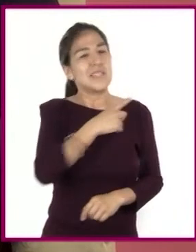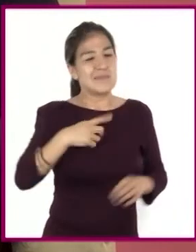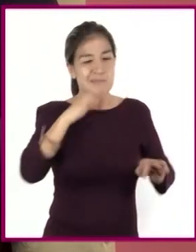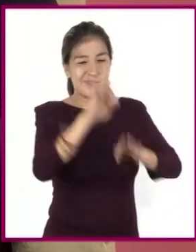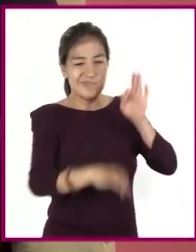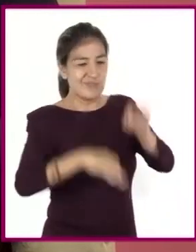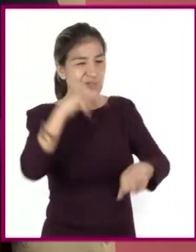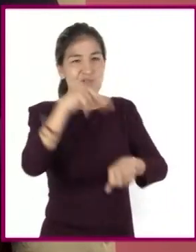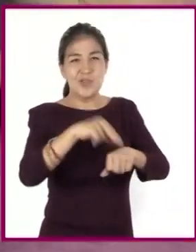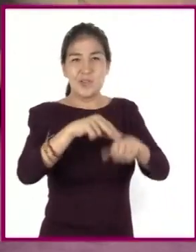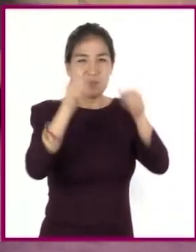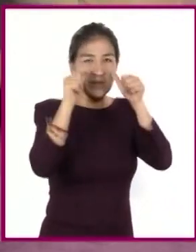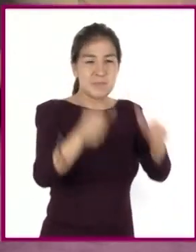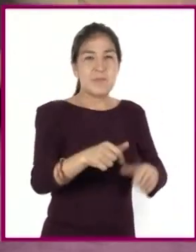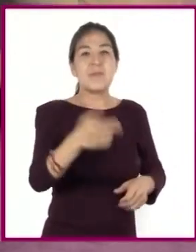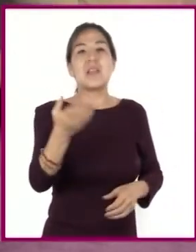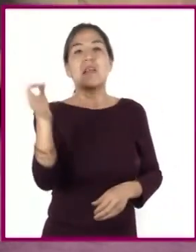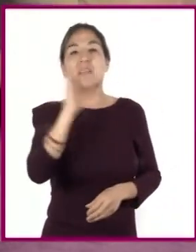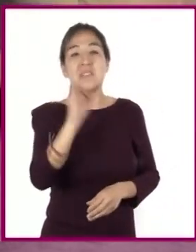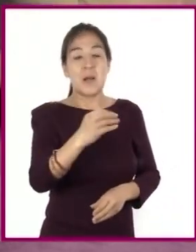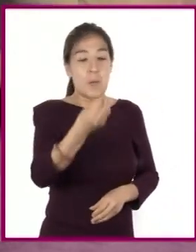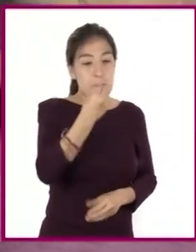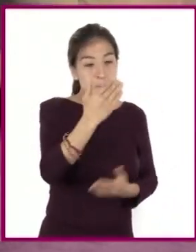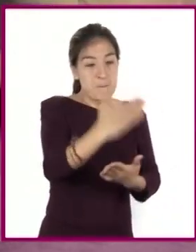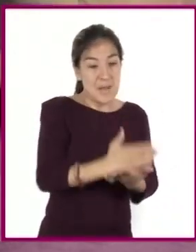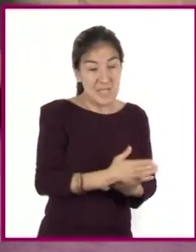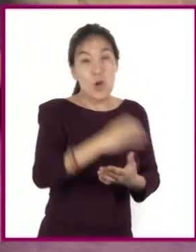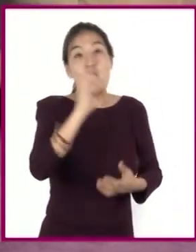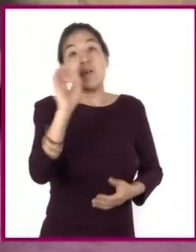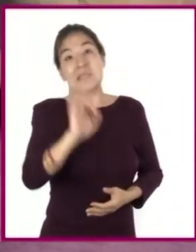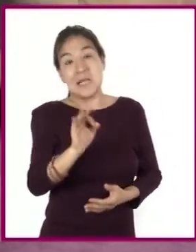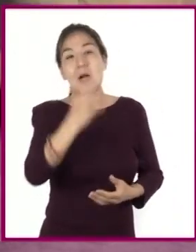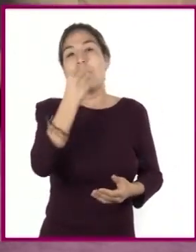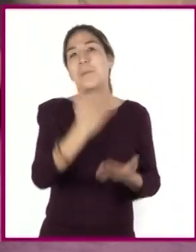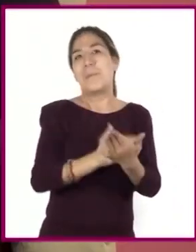o pueden ser por exceso. En general existe